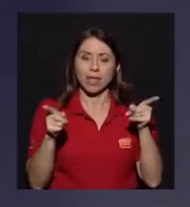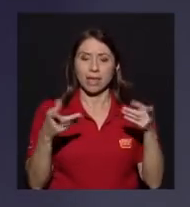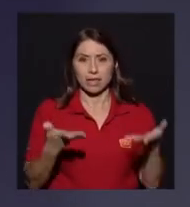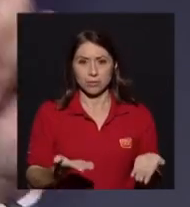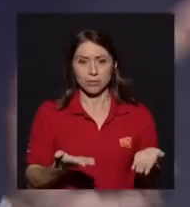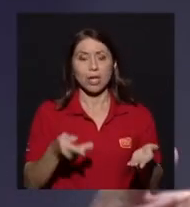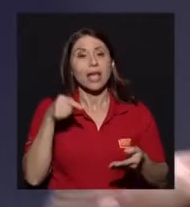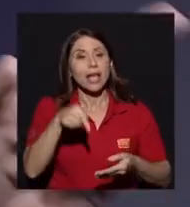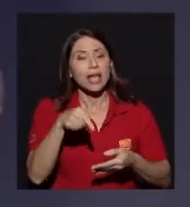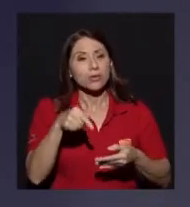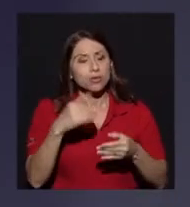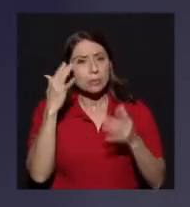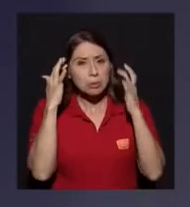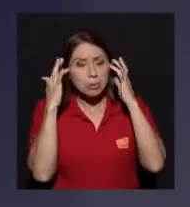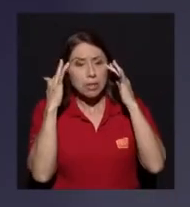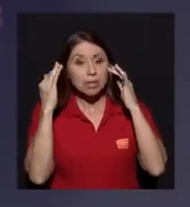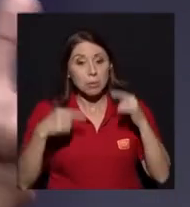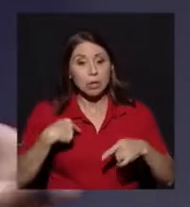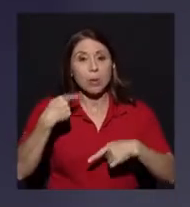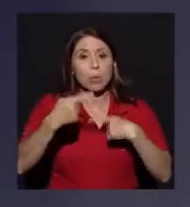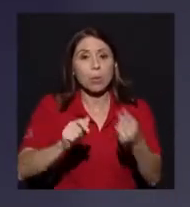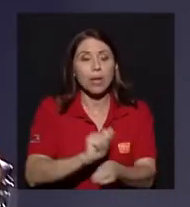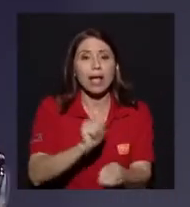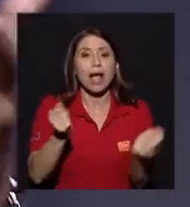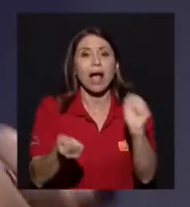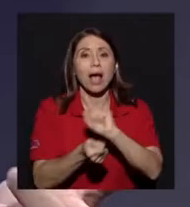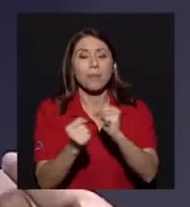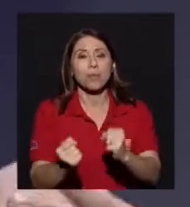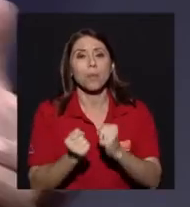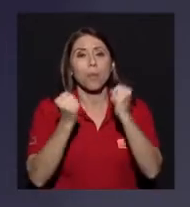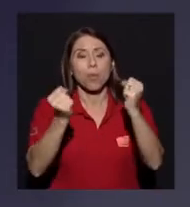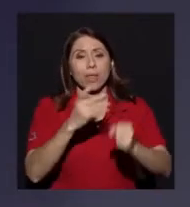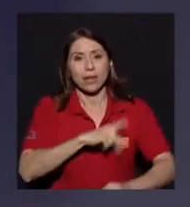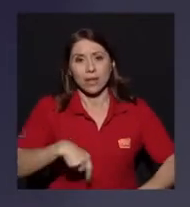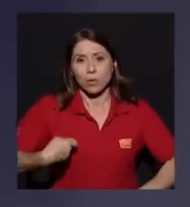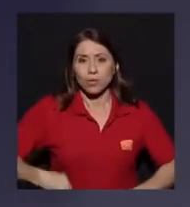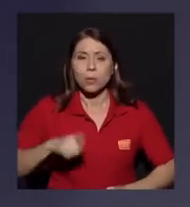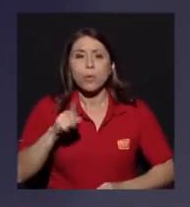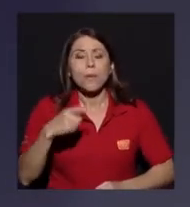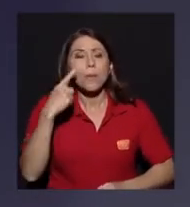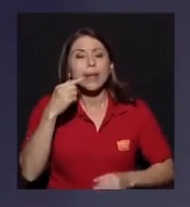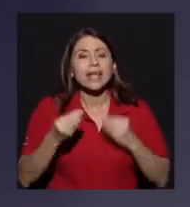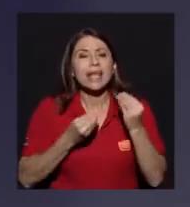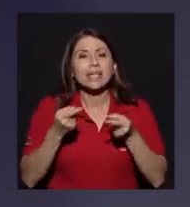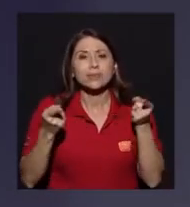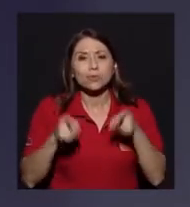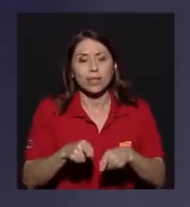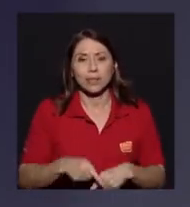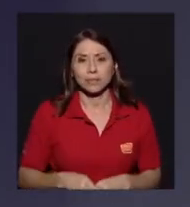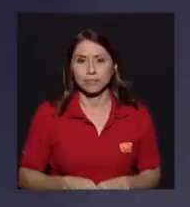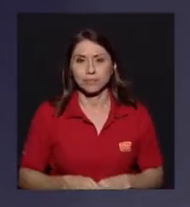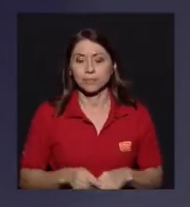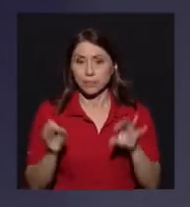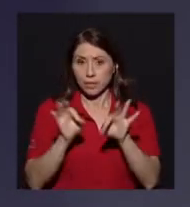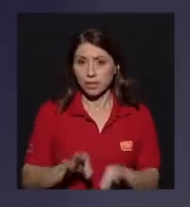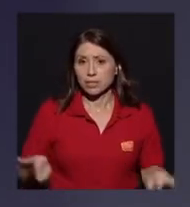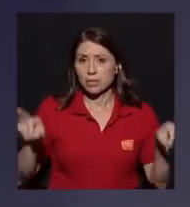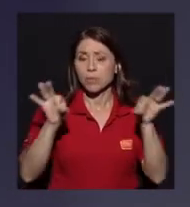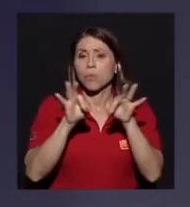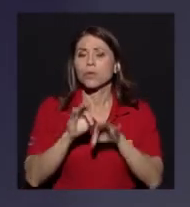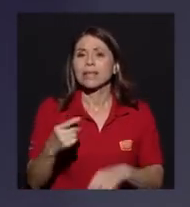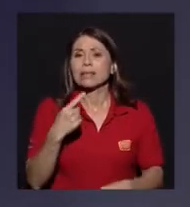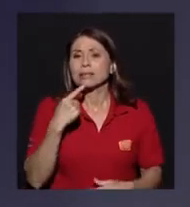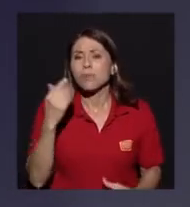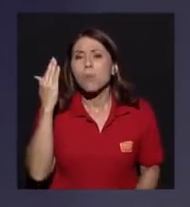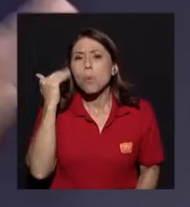es preocupante porque cuando cambia el poder ejecutivo tenemos que ver qué sucede y yo creo que es importante resaltar porque fue